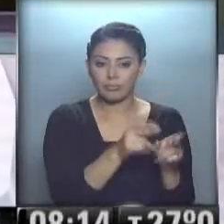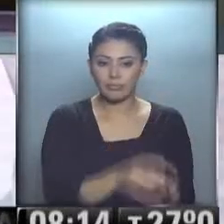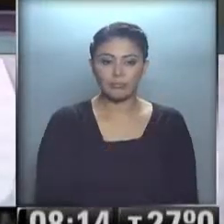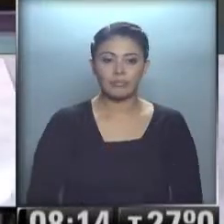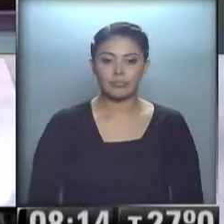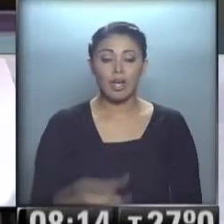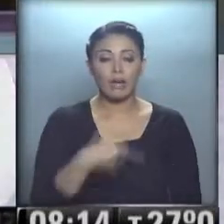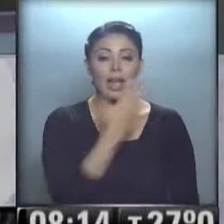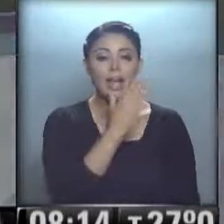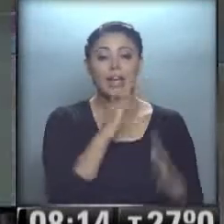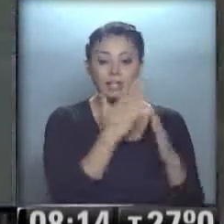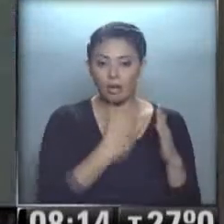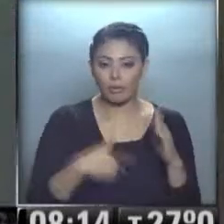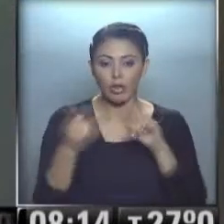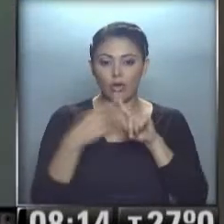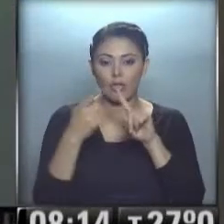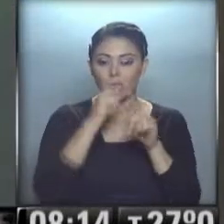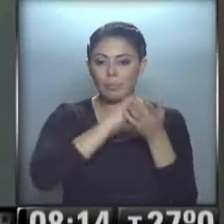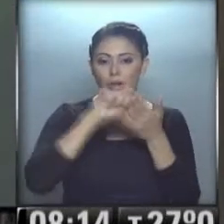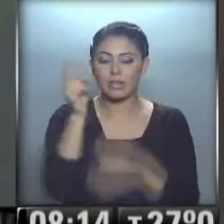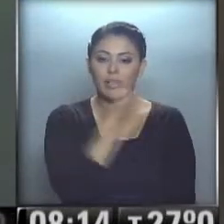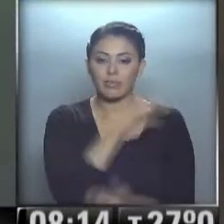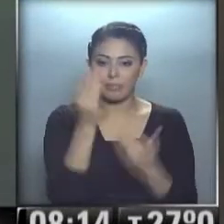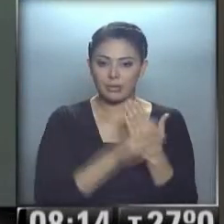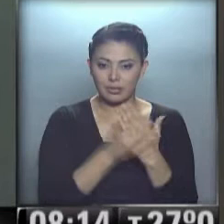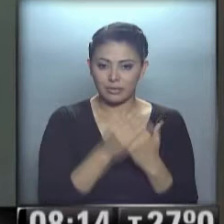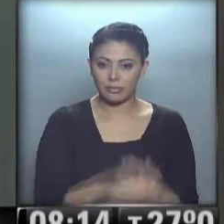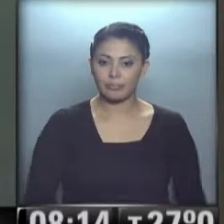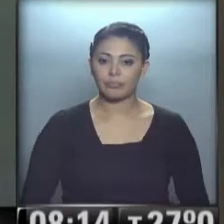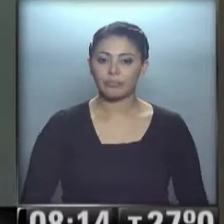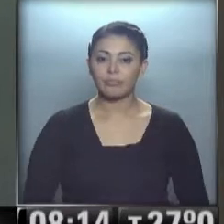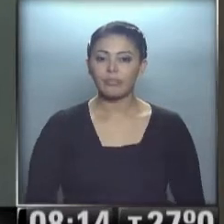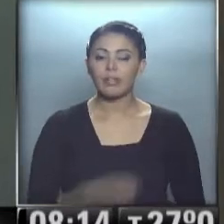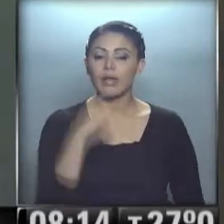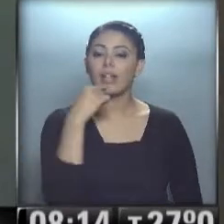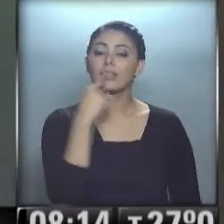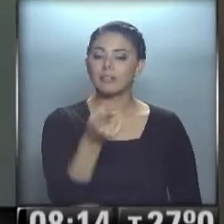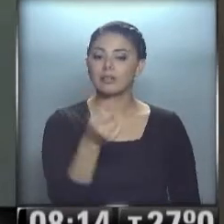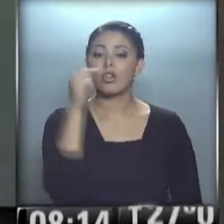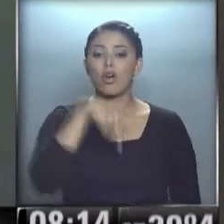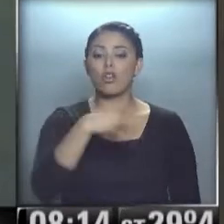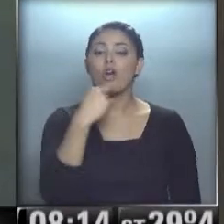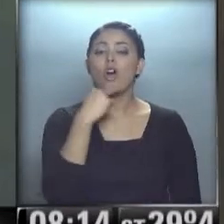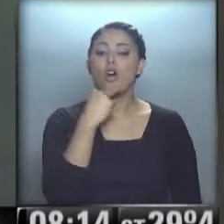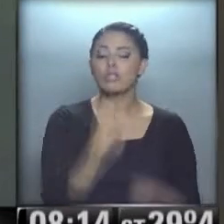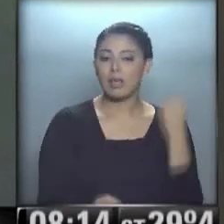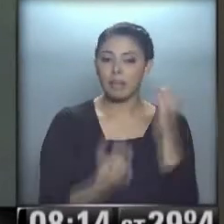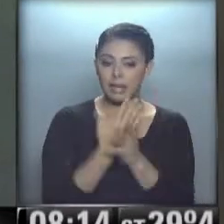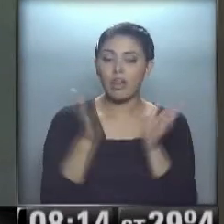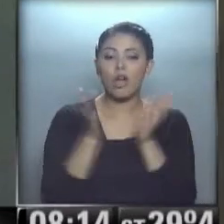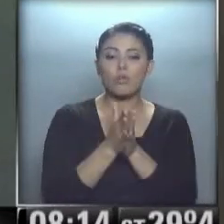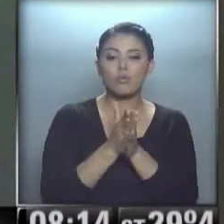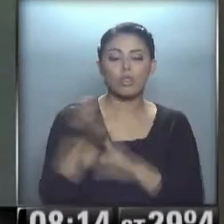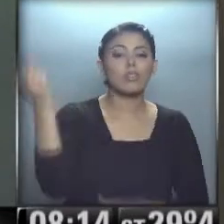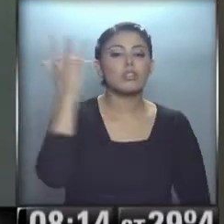Vamos a Casa de Gobierno. El habitual contacto con la prensa, el jefe de gabinete. Vamos a estar suscribiendo un acuerdo con 18 provincias argentinas con